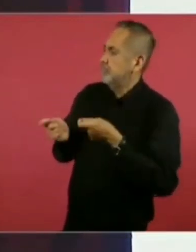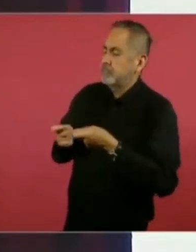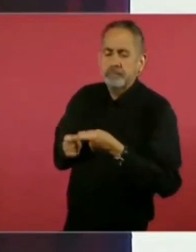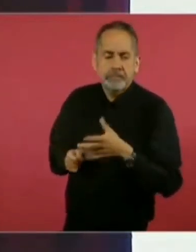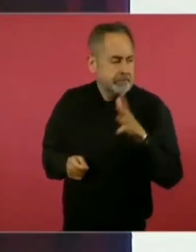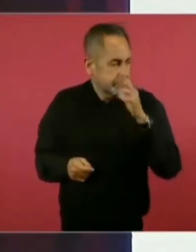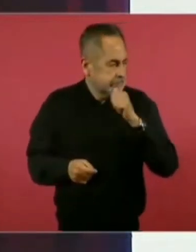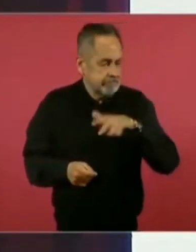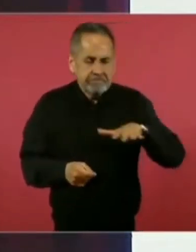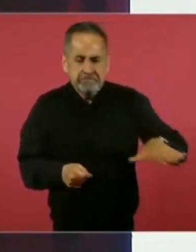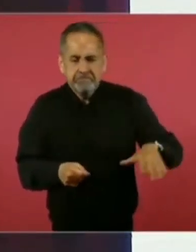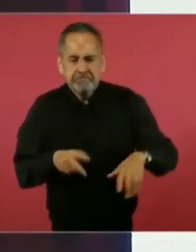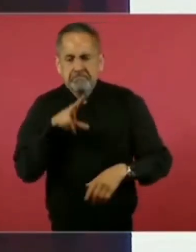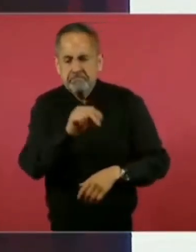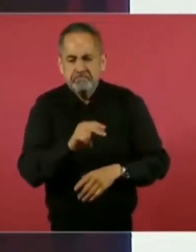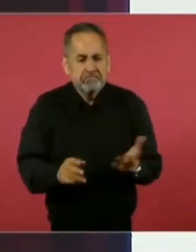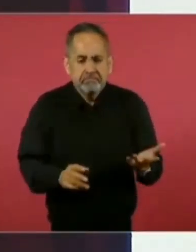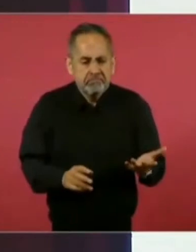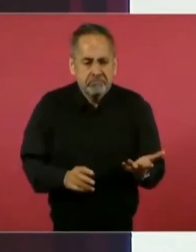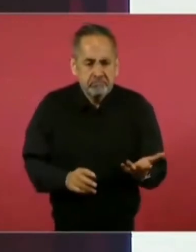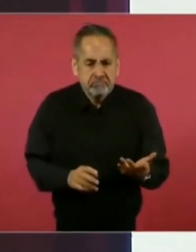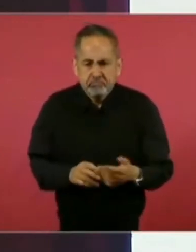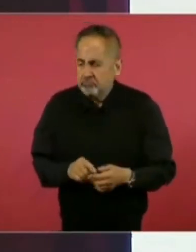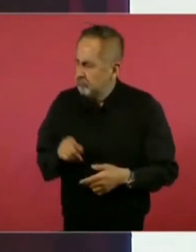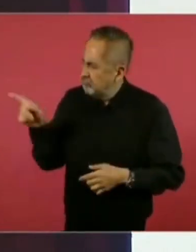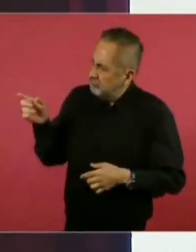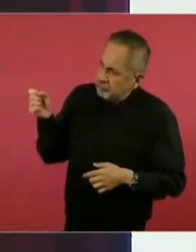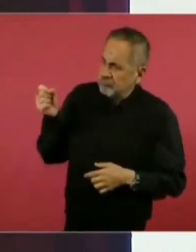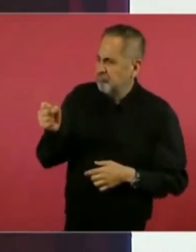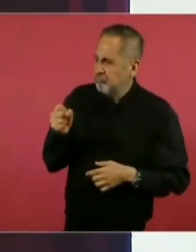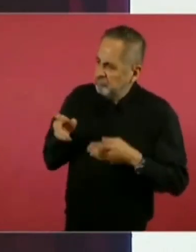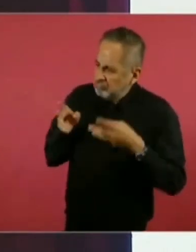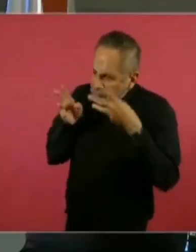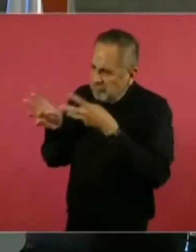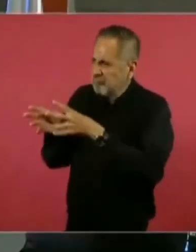fácilmente en el banquillo de los acusados.